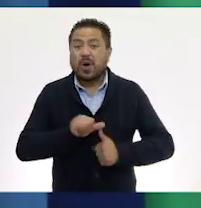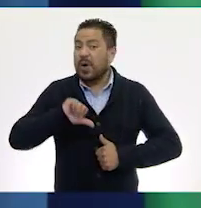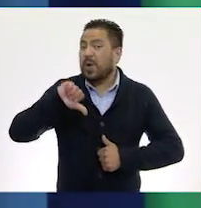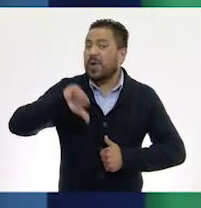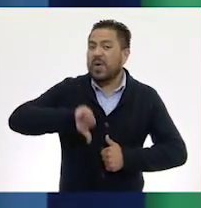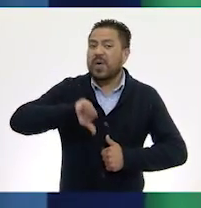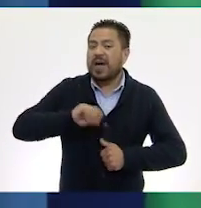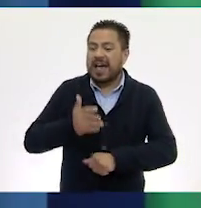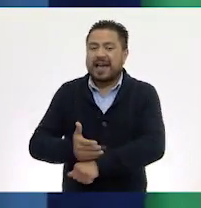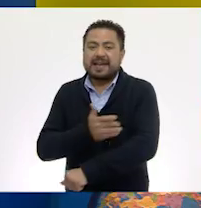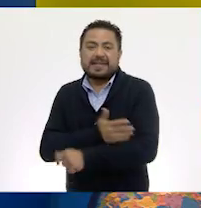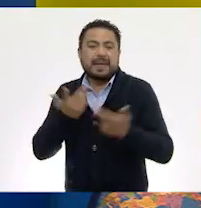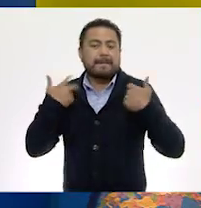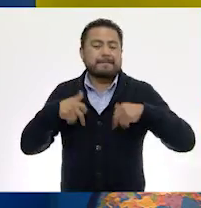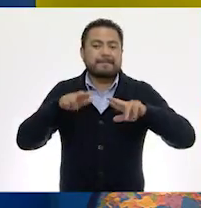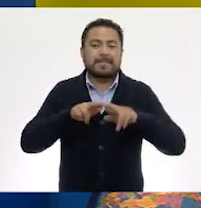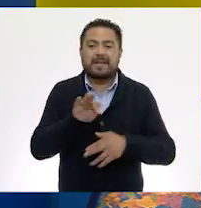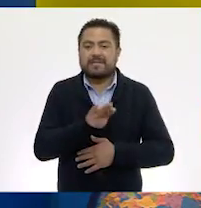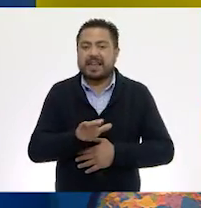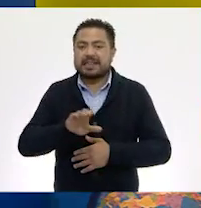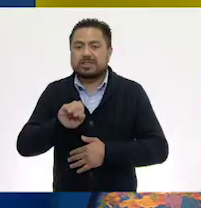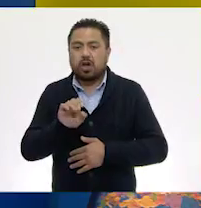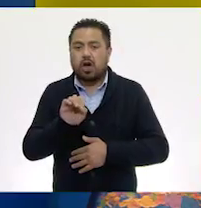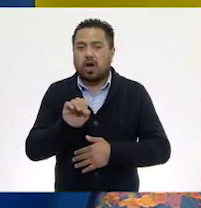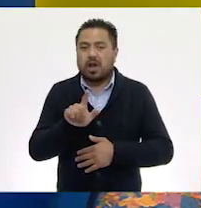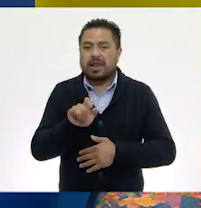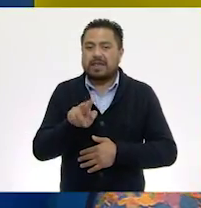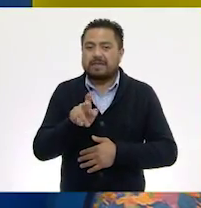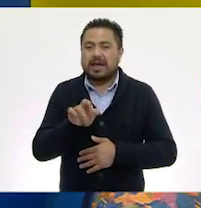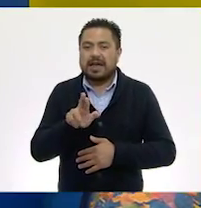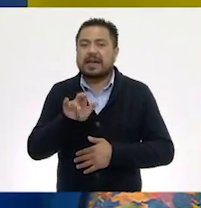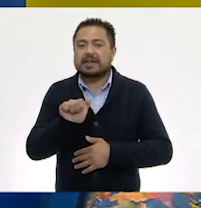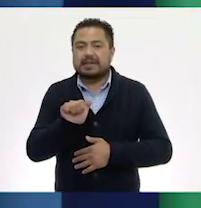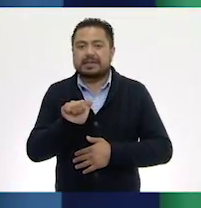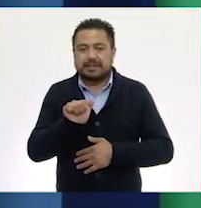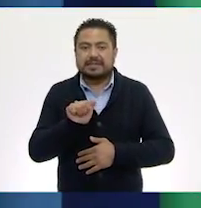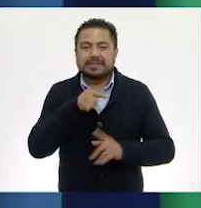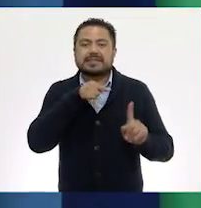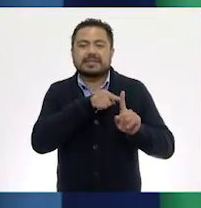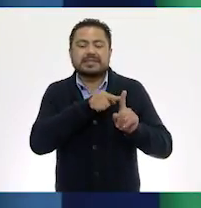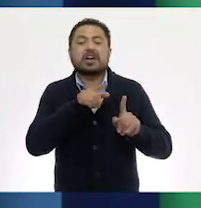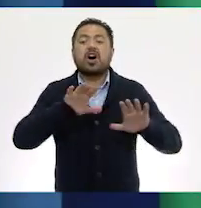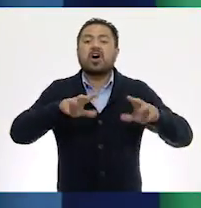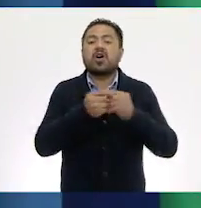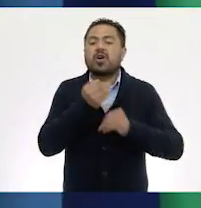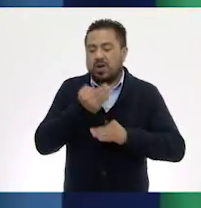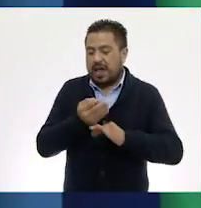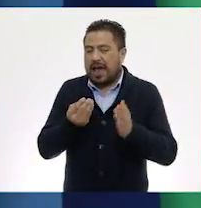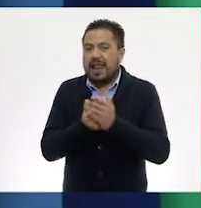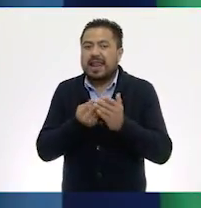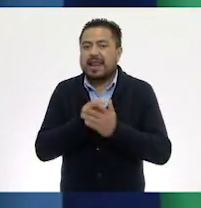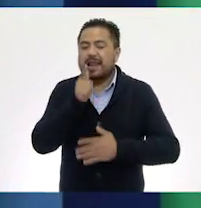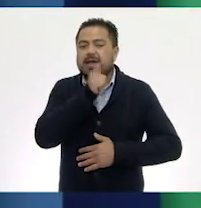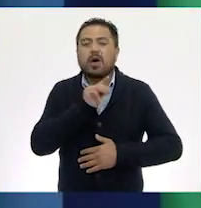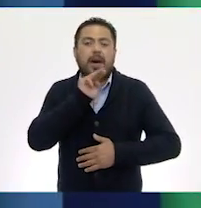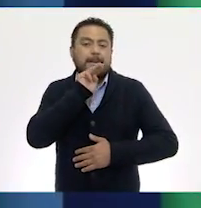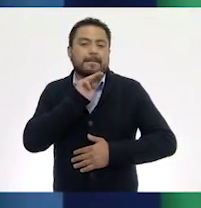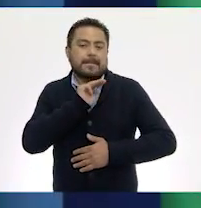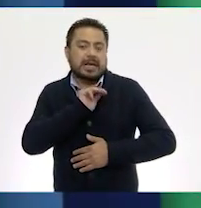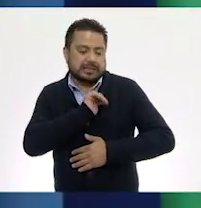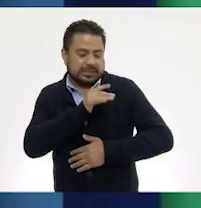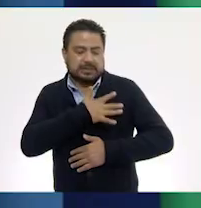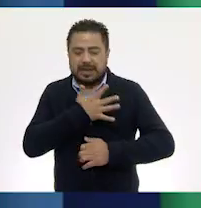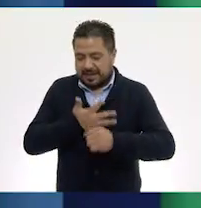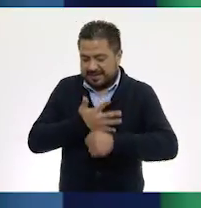nos acompaña el profesor Francisco Olivares y vamos a tener el gusto de estar con ustedes en esta clase de lengua materna de quinto